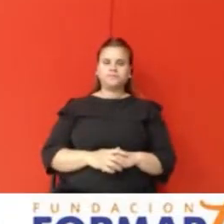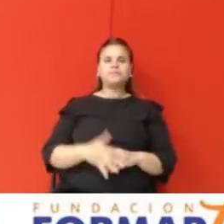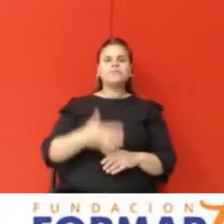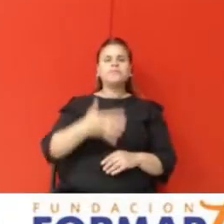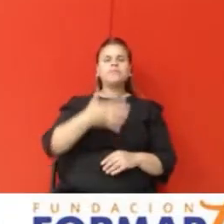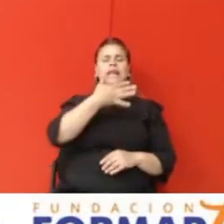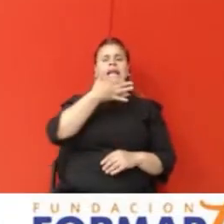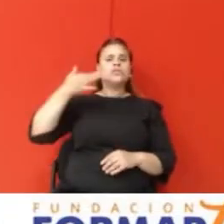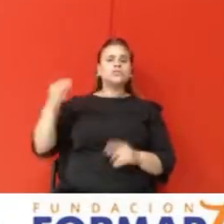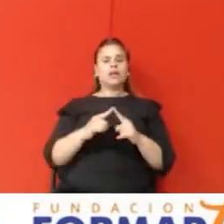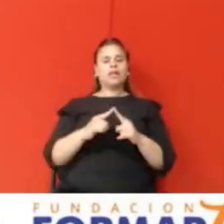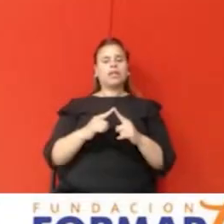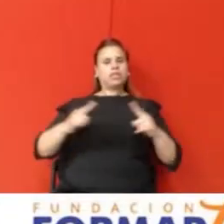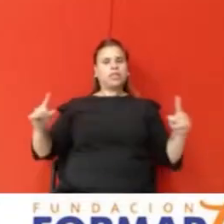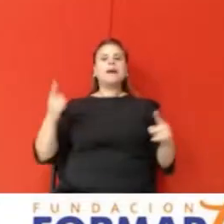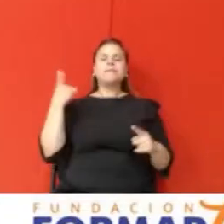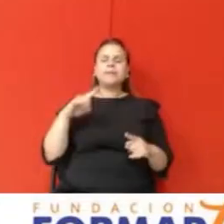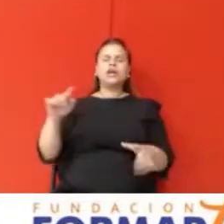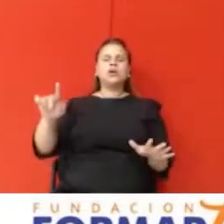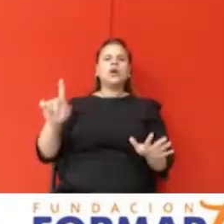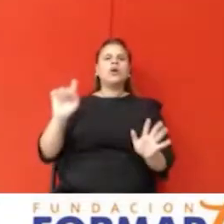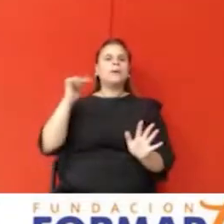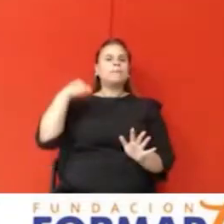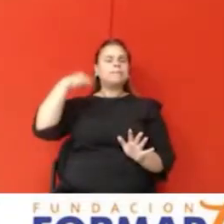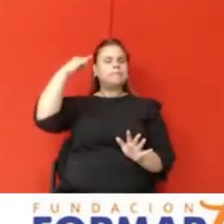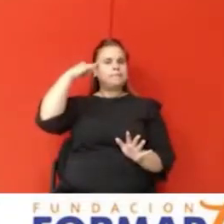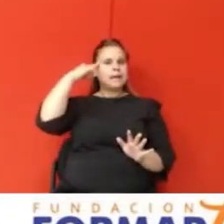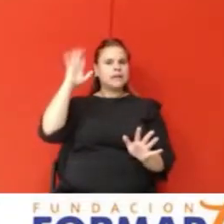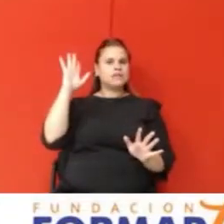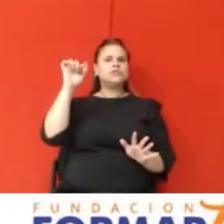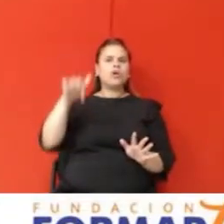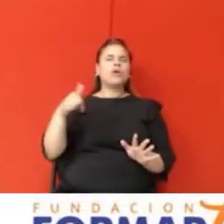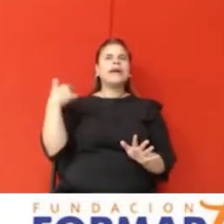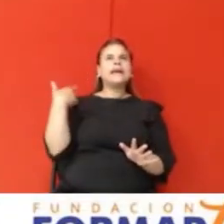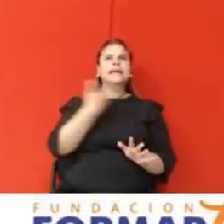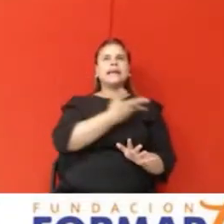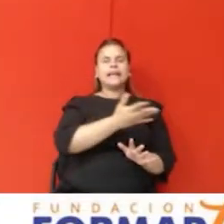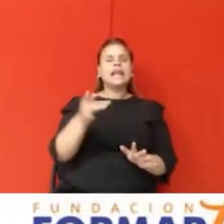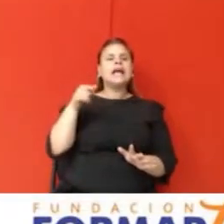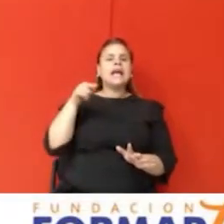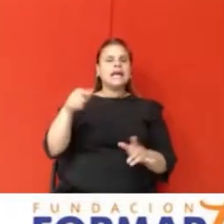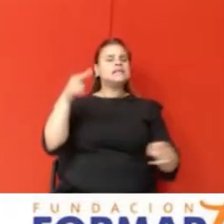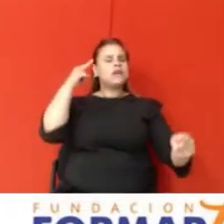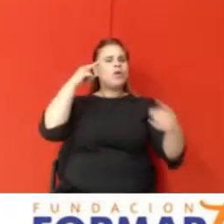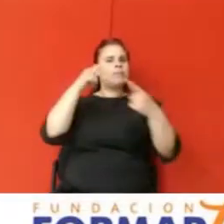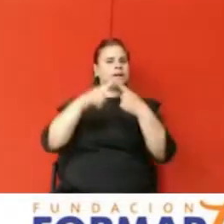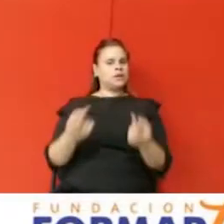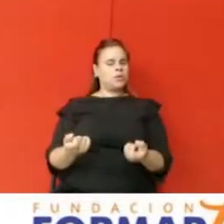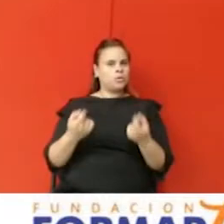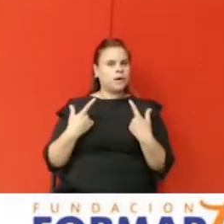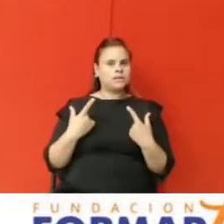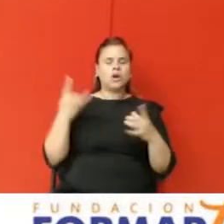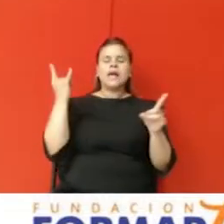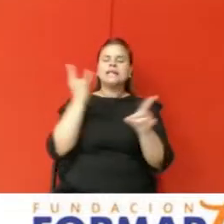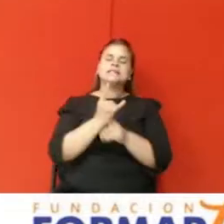alguna manera es lo que nosotros tratamos de hacer con todos los pacientes, ¿no es cierto? Siempre le